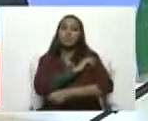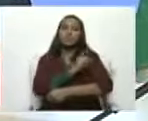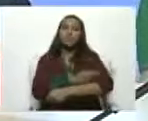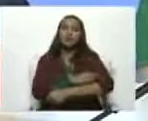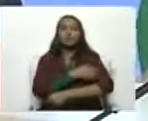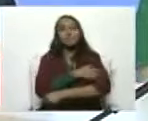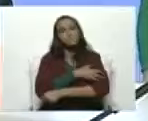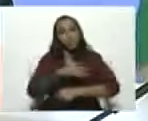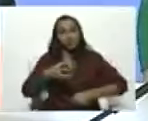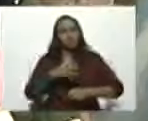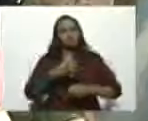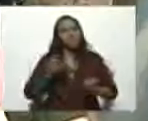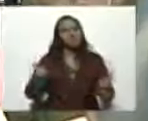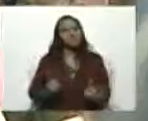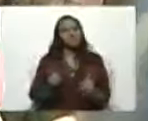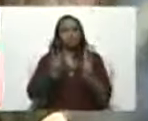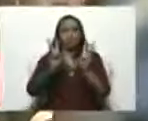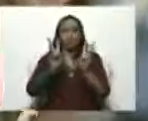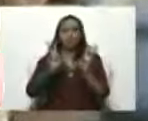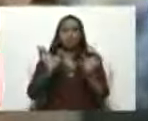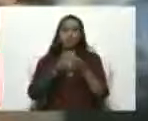país para lograr una victoria.